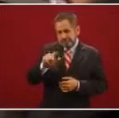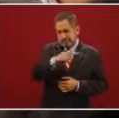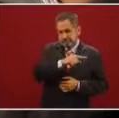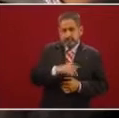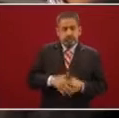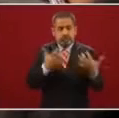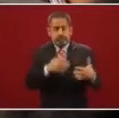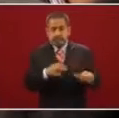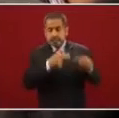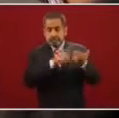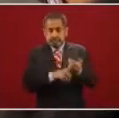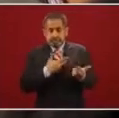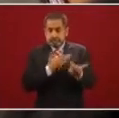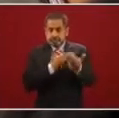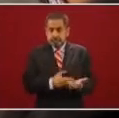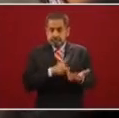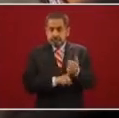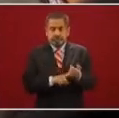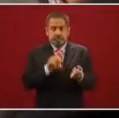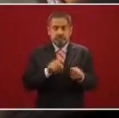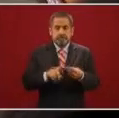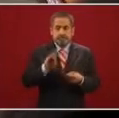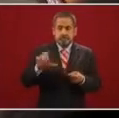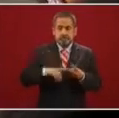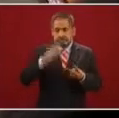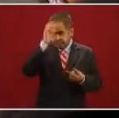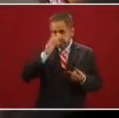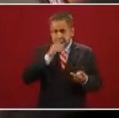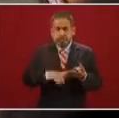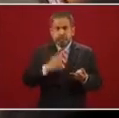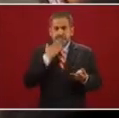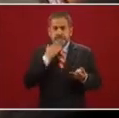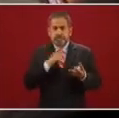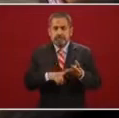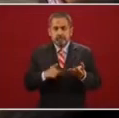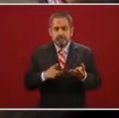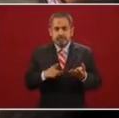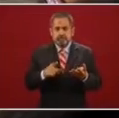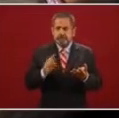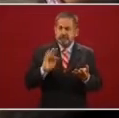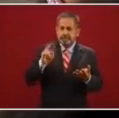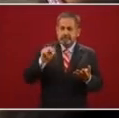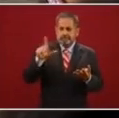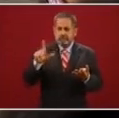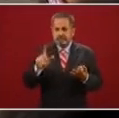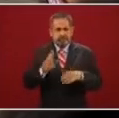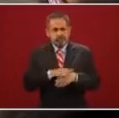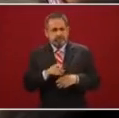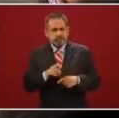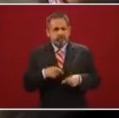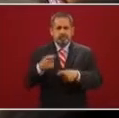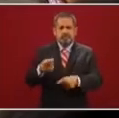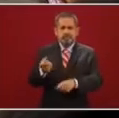empresa, teniendo agua en Baja California, Coahuila, Sonora, salvo en Nuevo León, ¿por qué se le encarga a la Secretaría